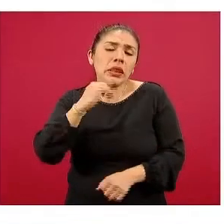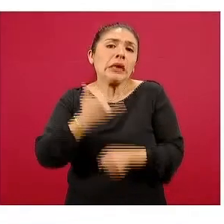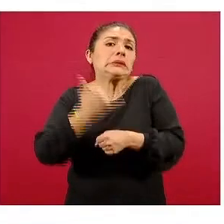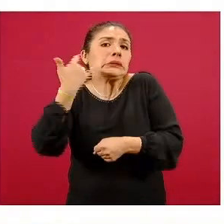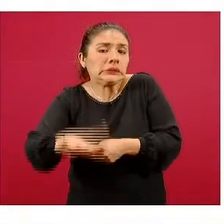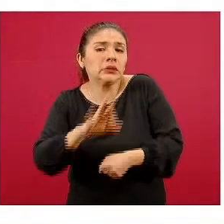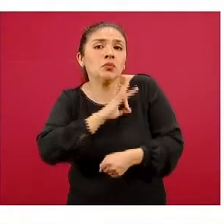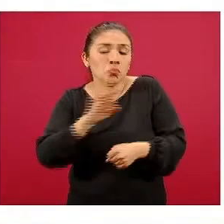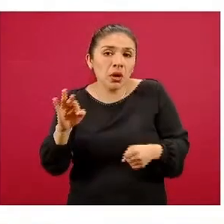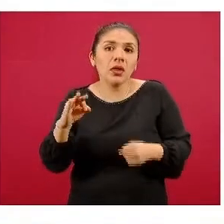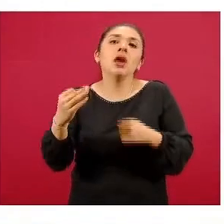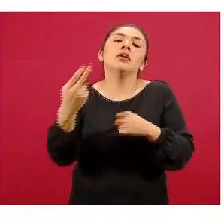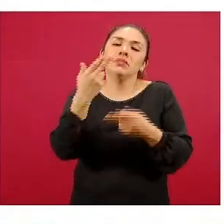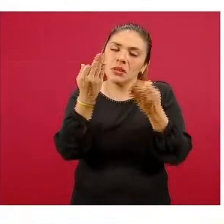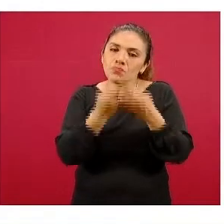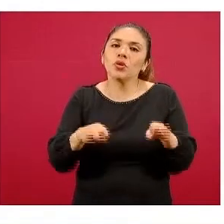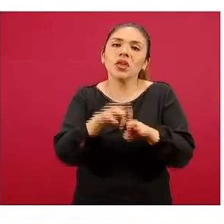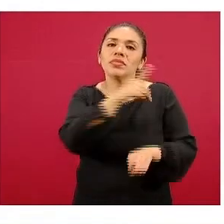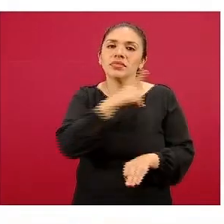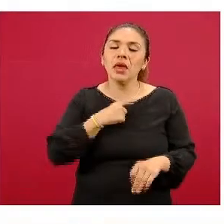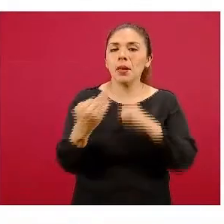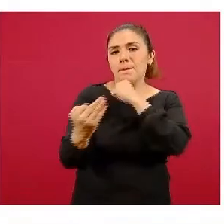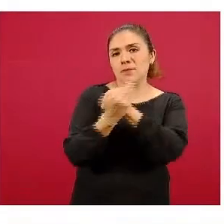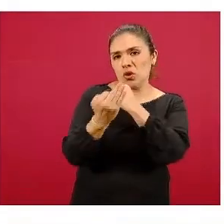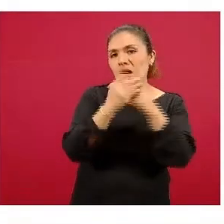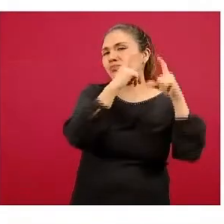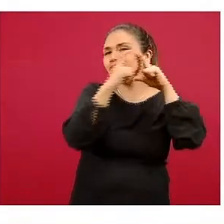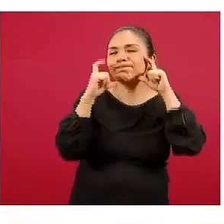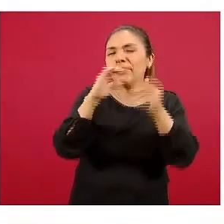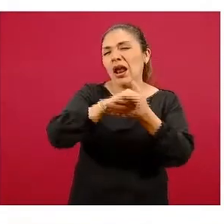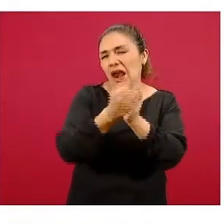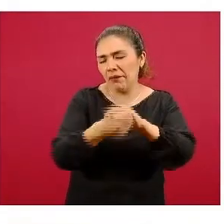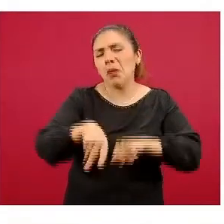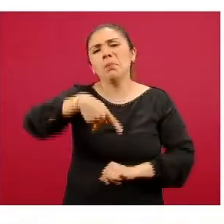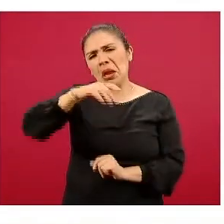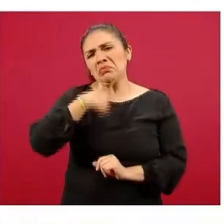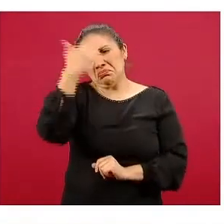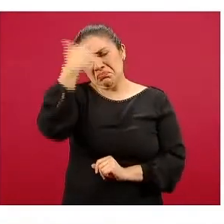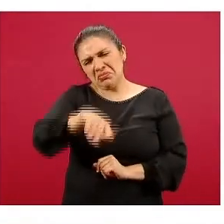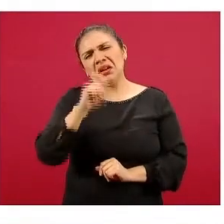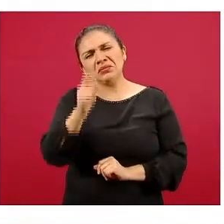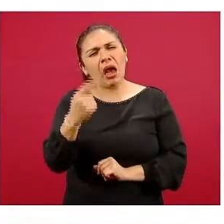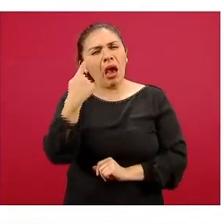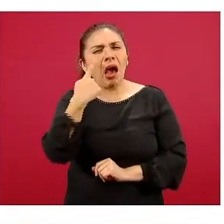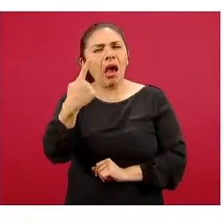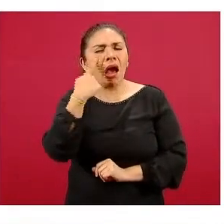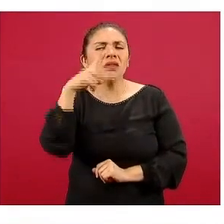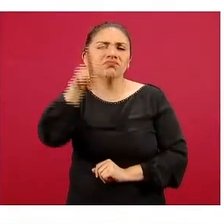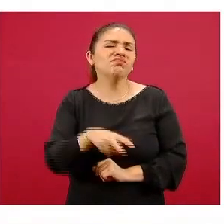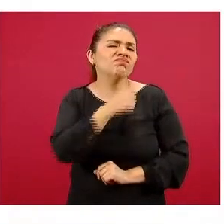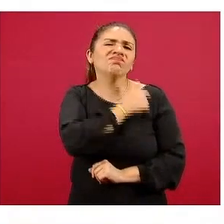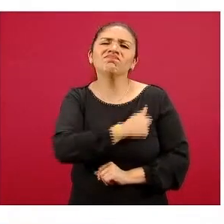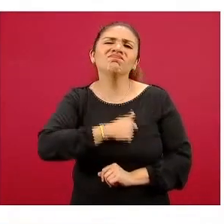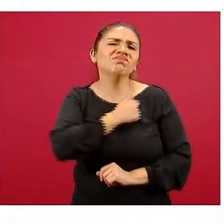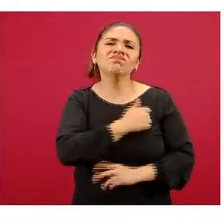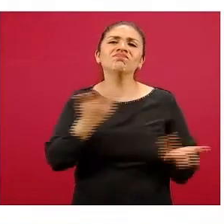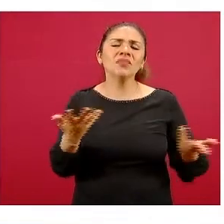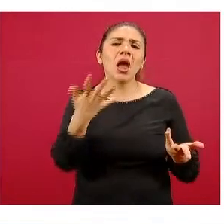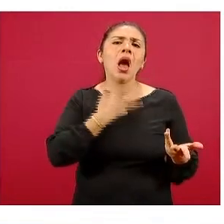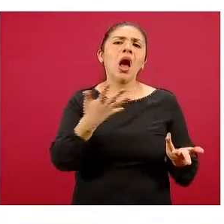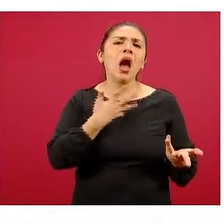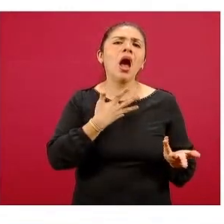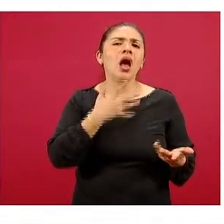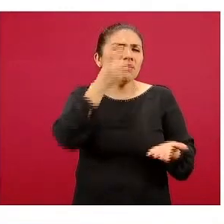es importante la protección, pero también sabemos que, y conociendo las cascadas, que desafortunadamente